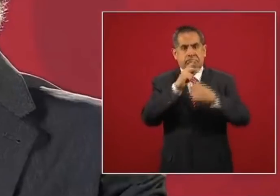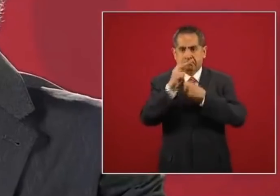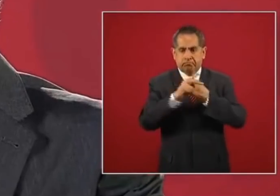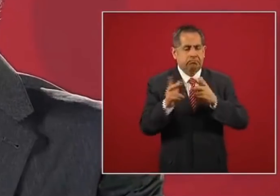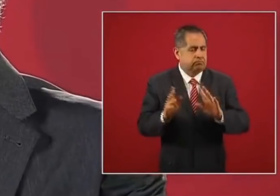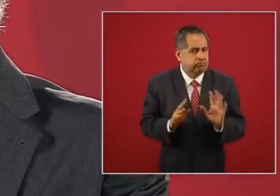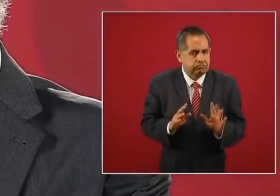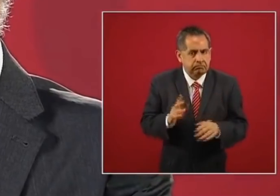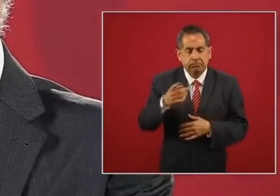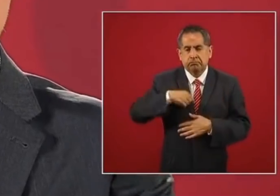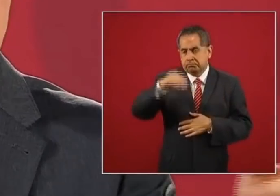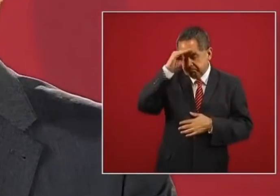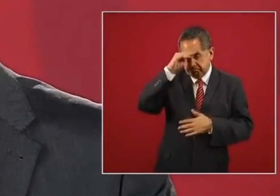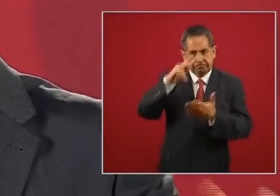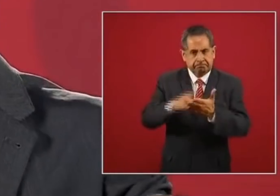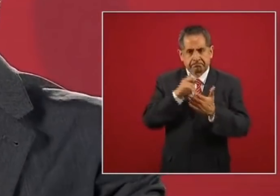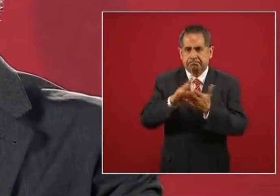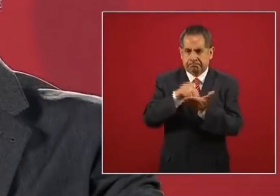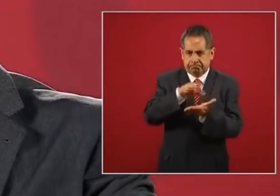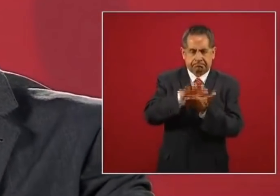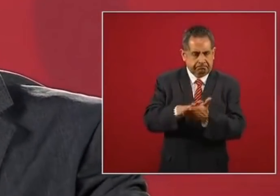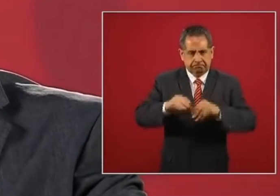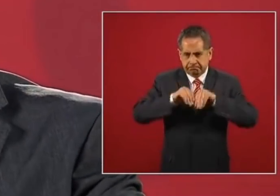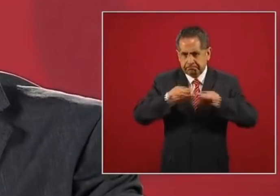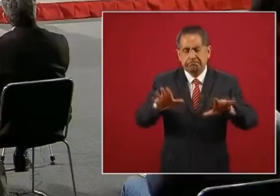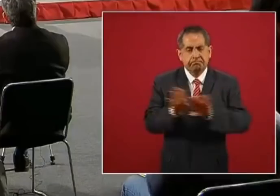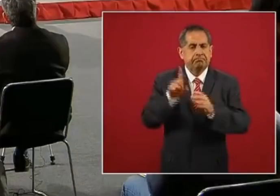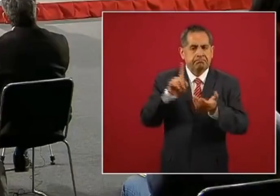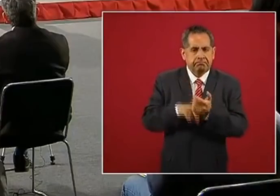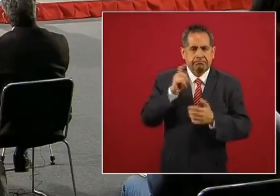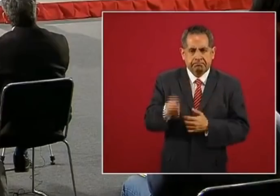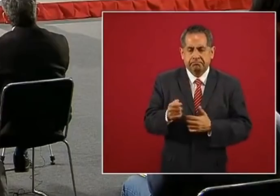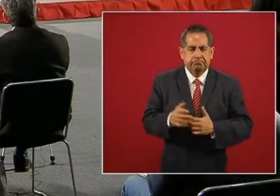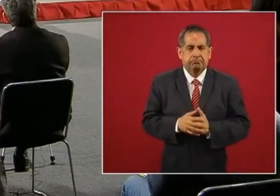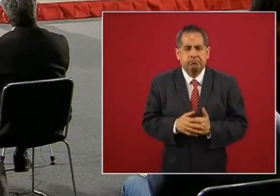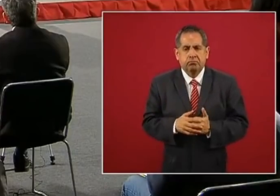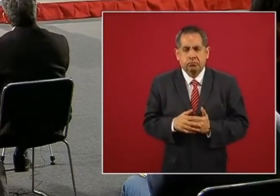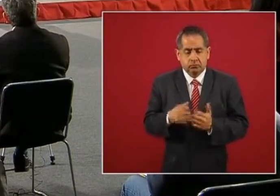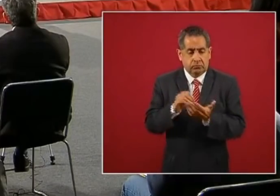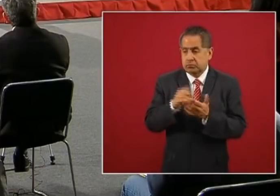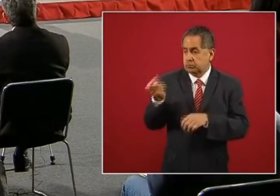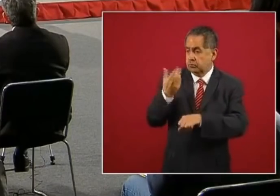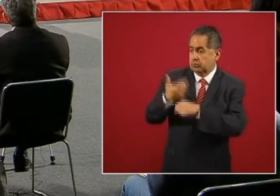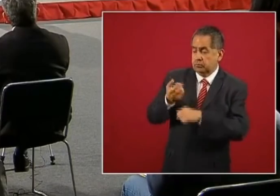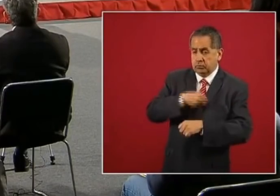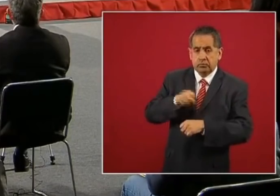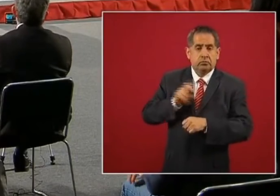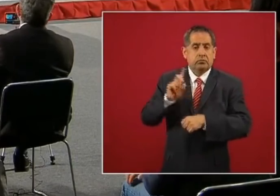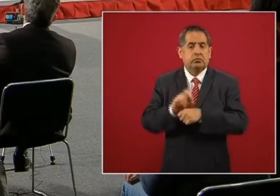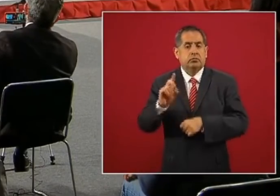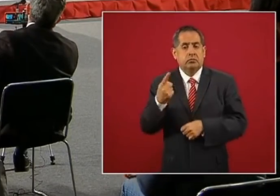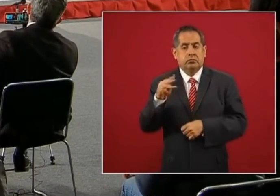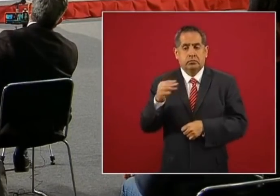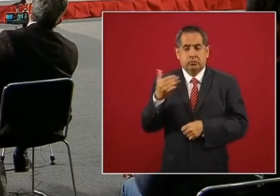Y consideramos desde el inicio, y así está formalmente asentado en el acuerdo del secretario de Salud el 31 de